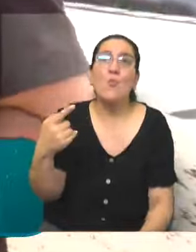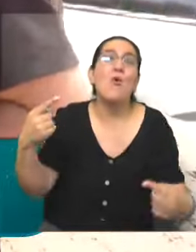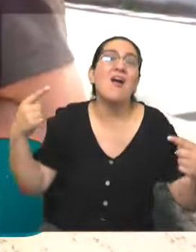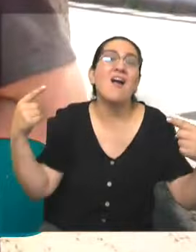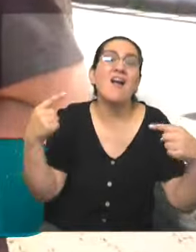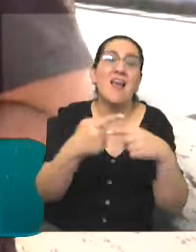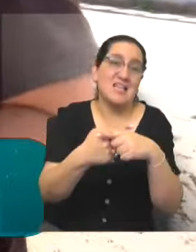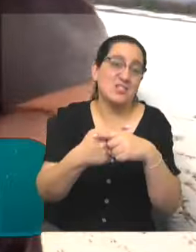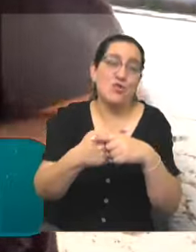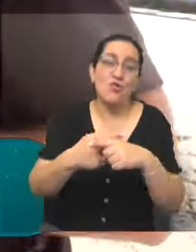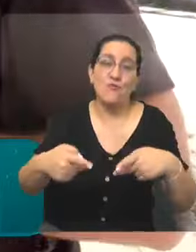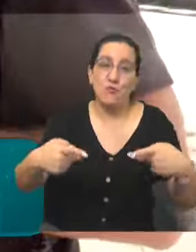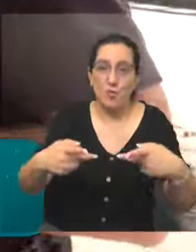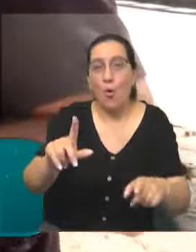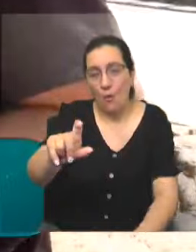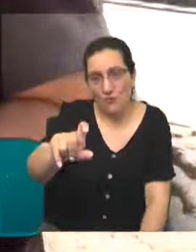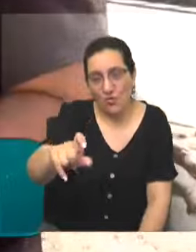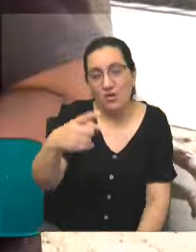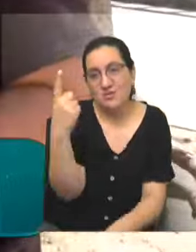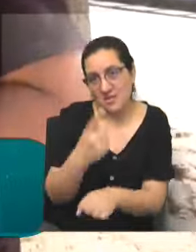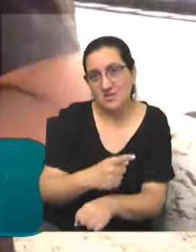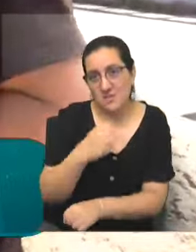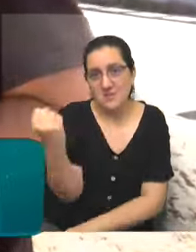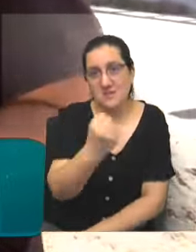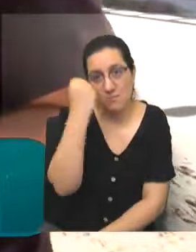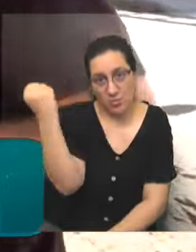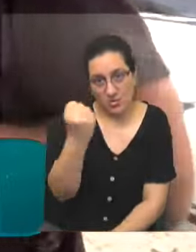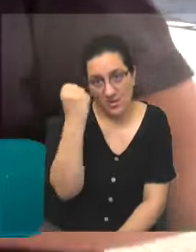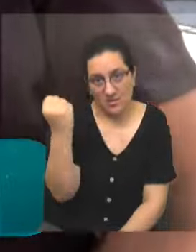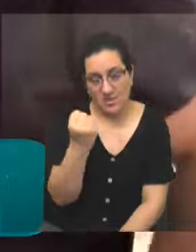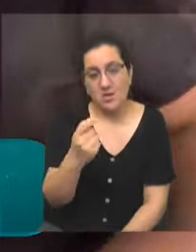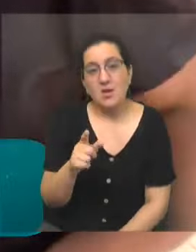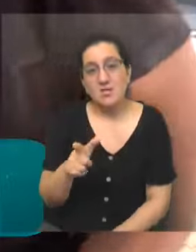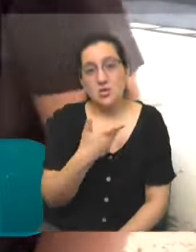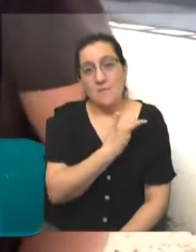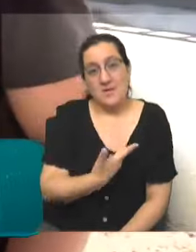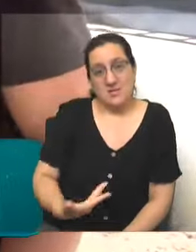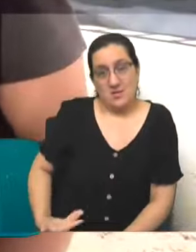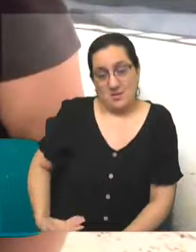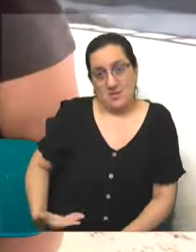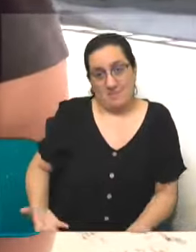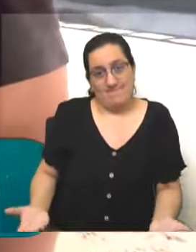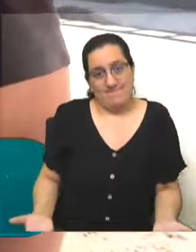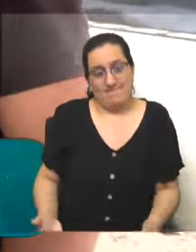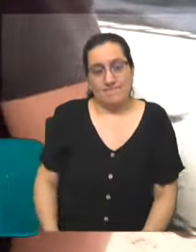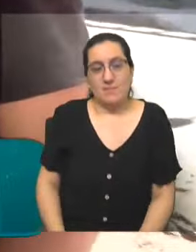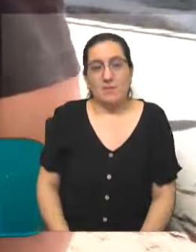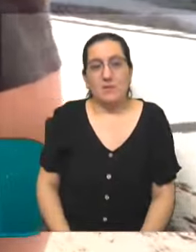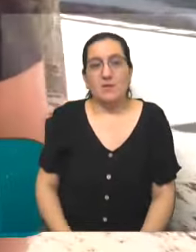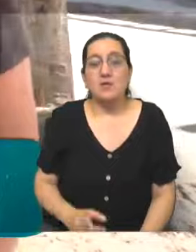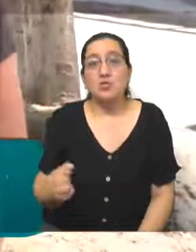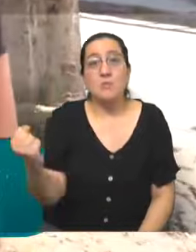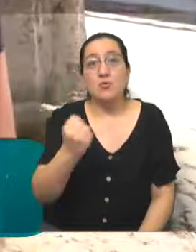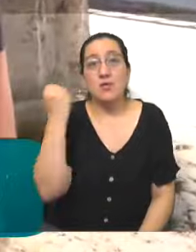que lo que se decide es mucho más importante, mucho más trascendental. Tiene que ver con el ejercicio de la democracia, no solamente en la